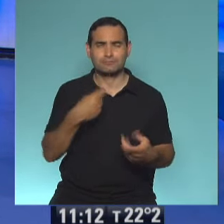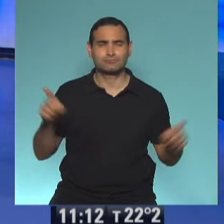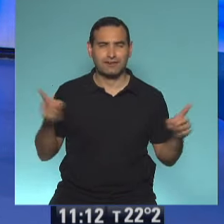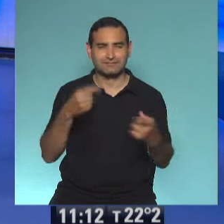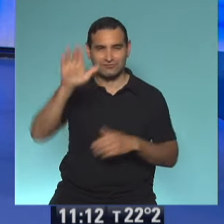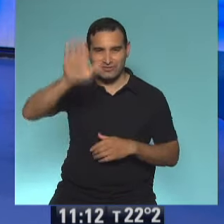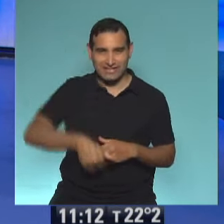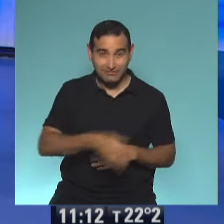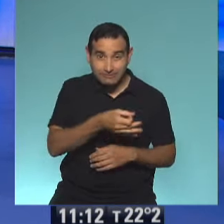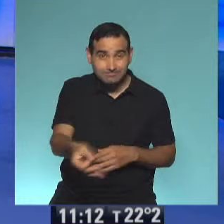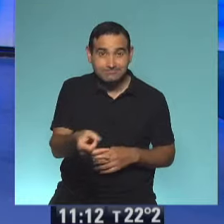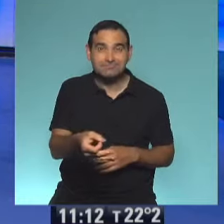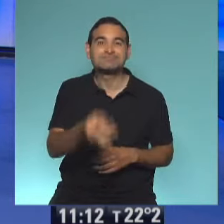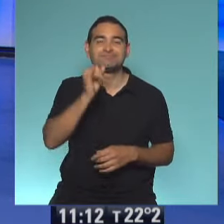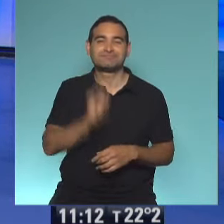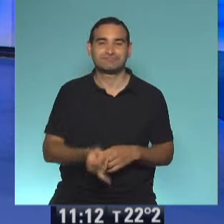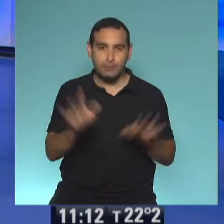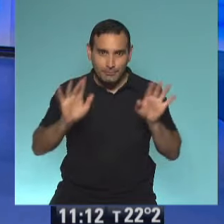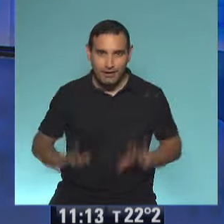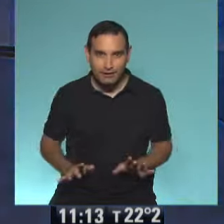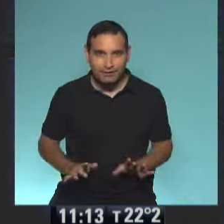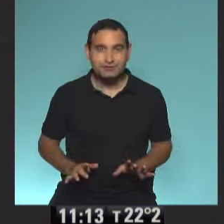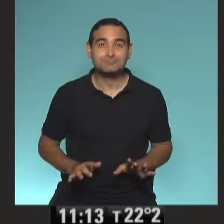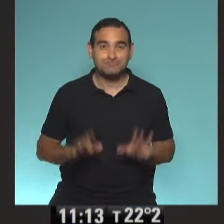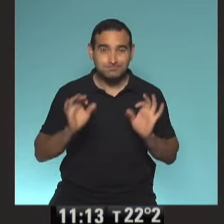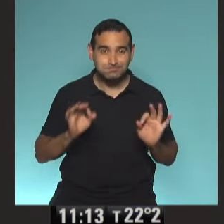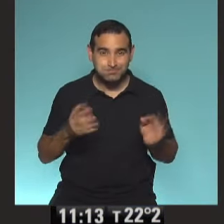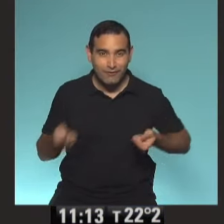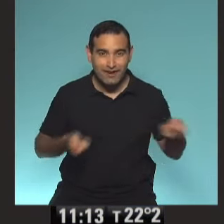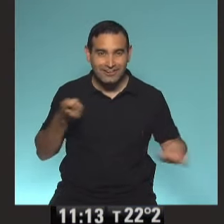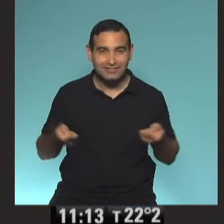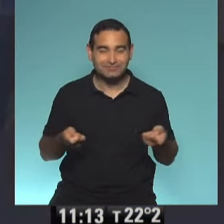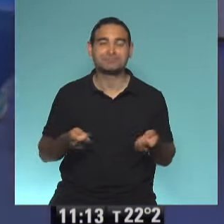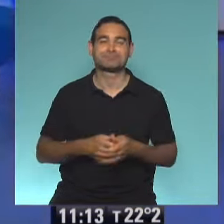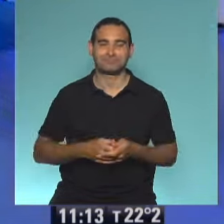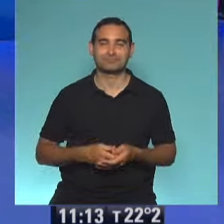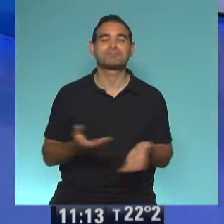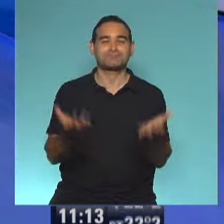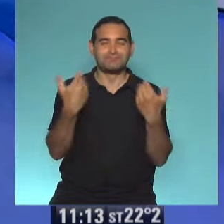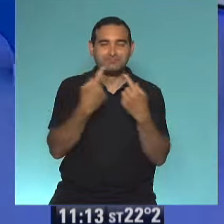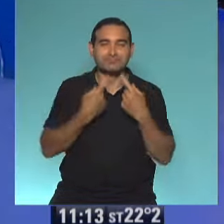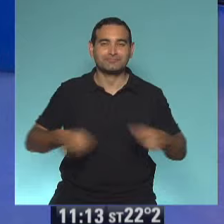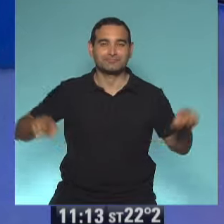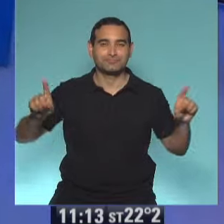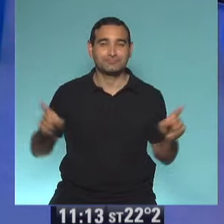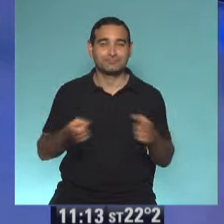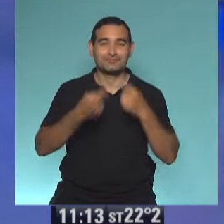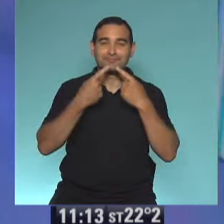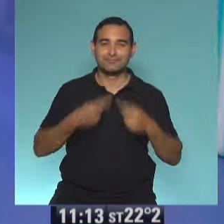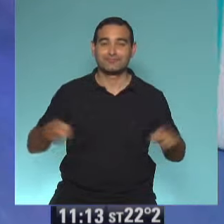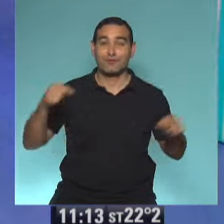llamamos? ¡Vamos! ¿Están preparados? ¿Estamos preparados para bailar? ¡Vamos! ¡Que suene! ¡Qué